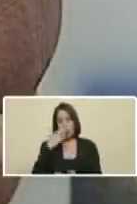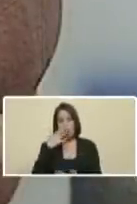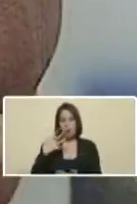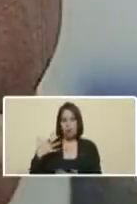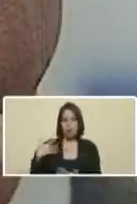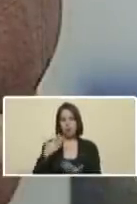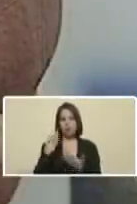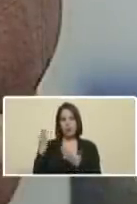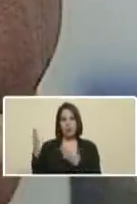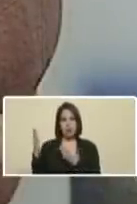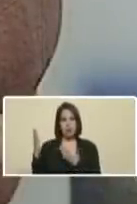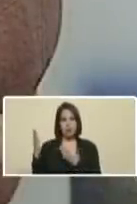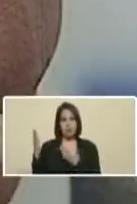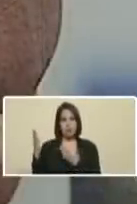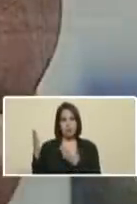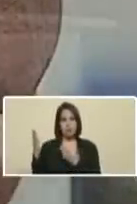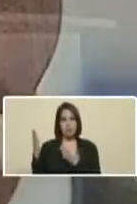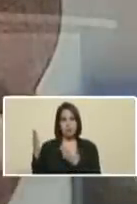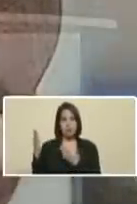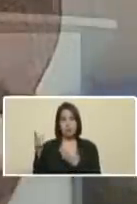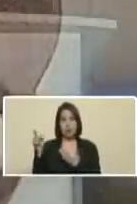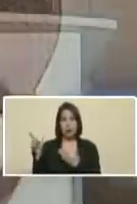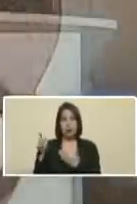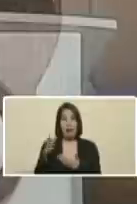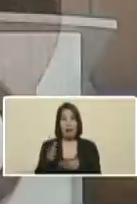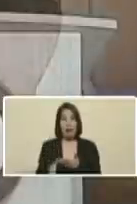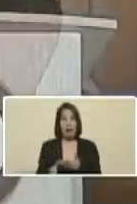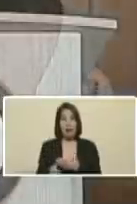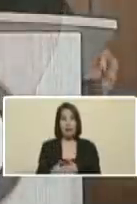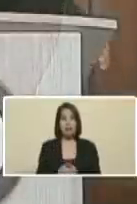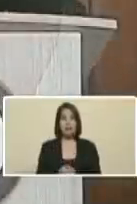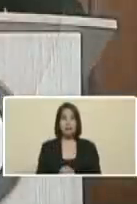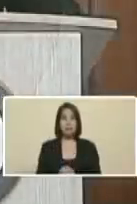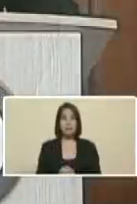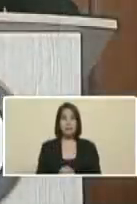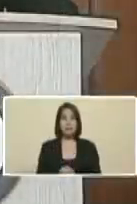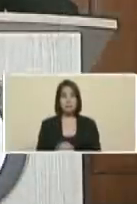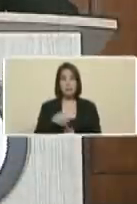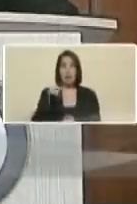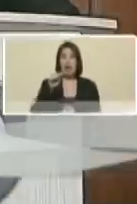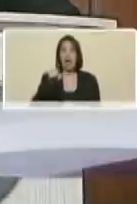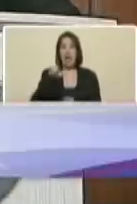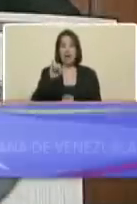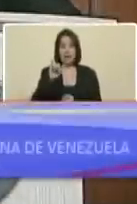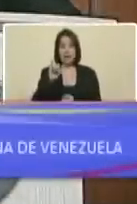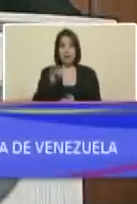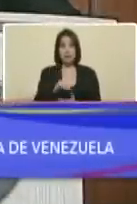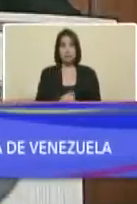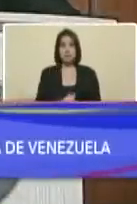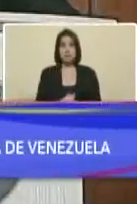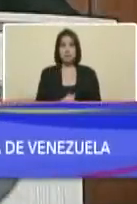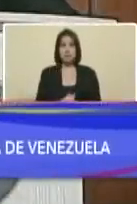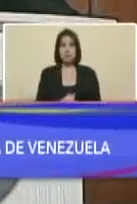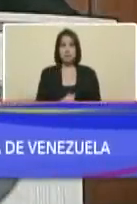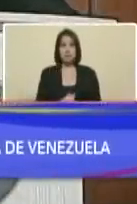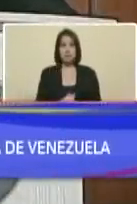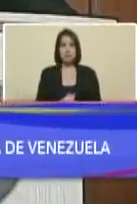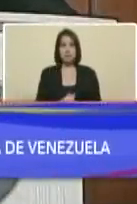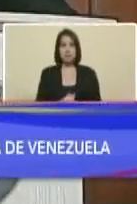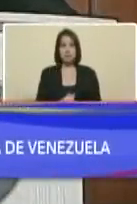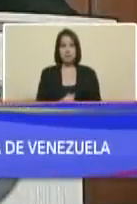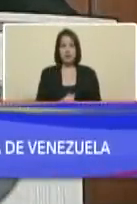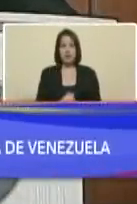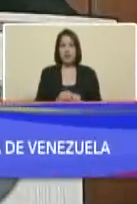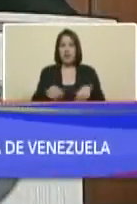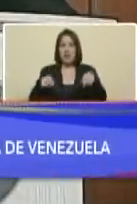Ali Rodríguez Araque, Ali, se convirtió en